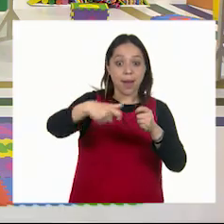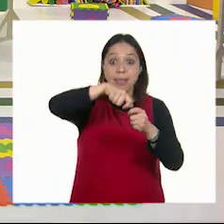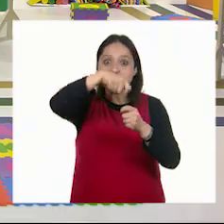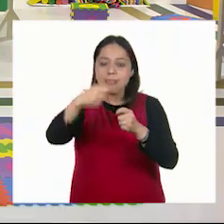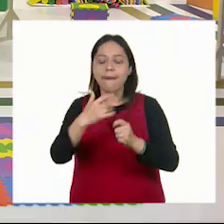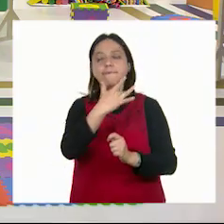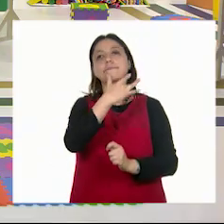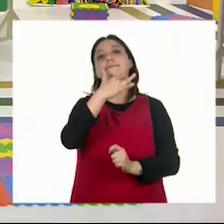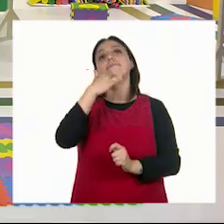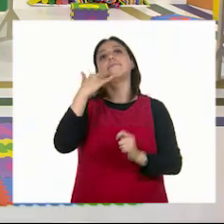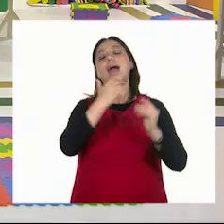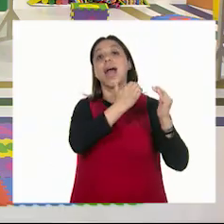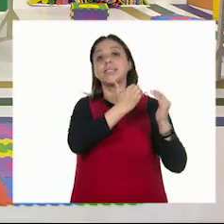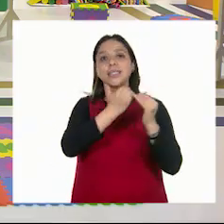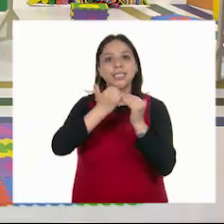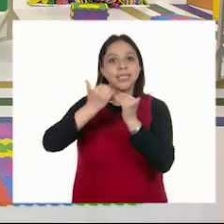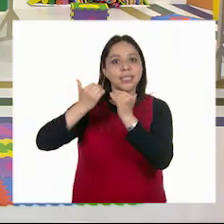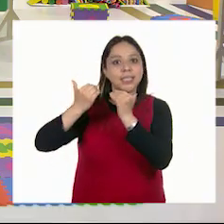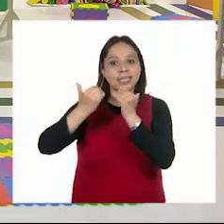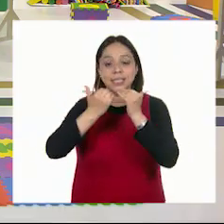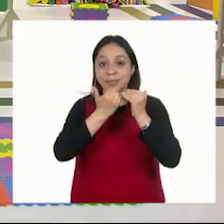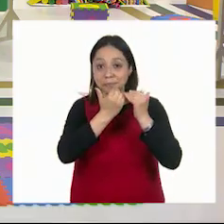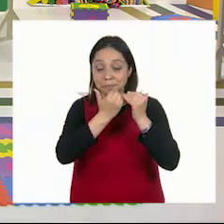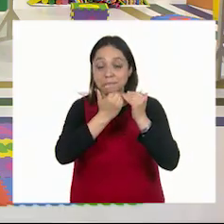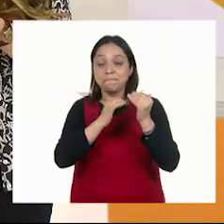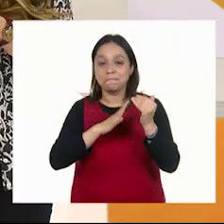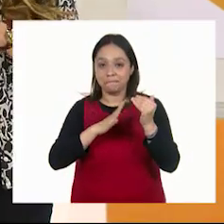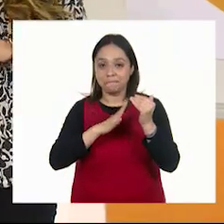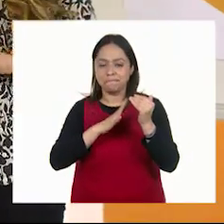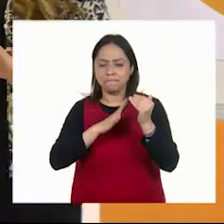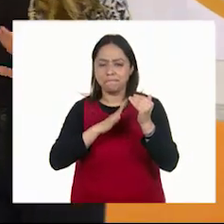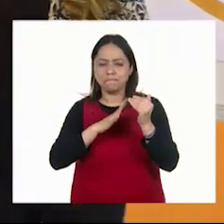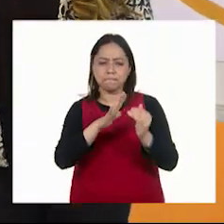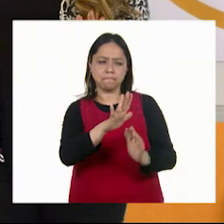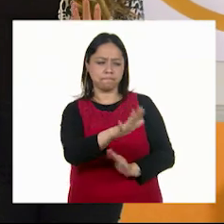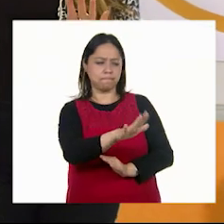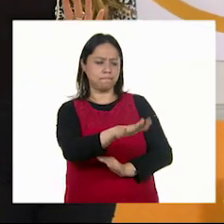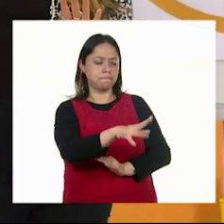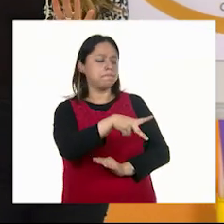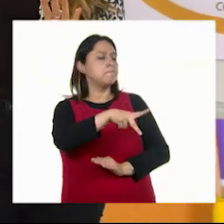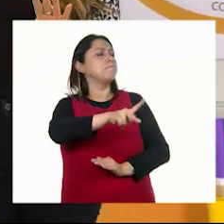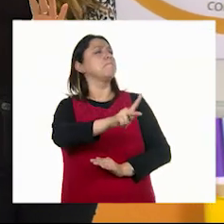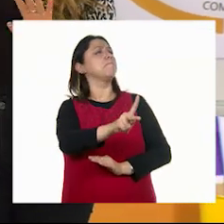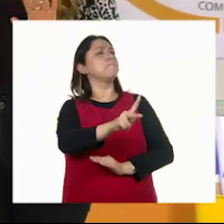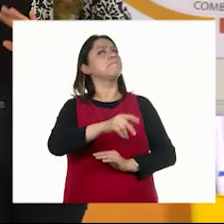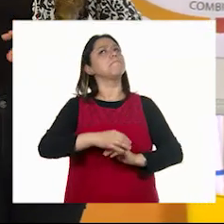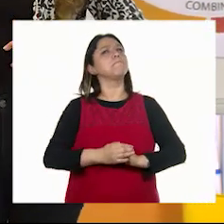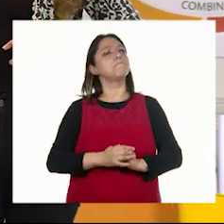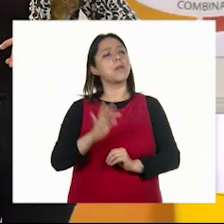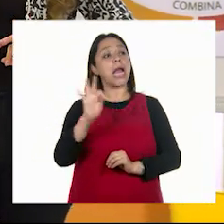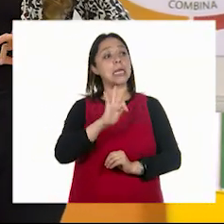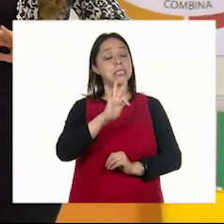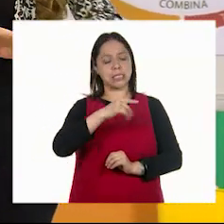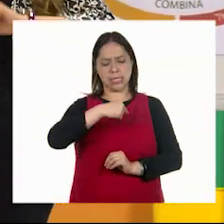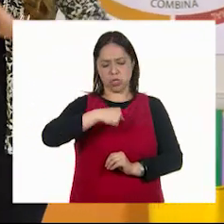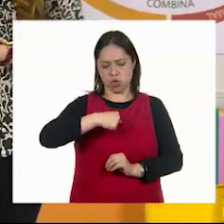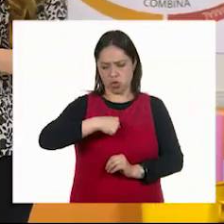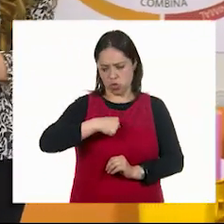sandía. Oye, pero ¿qué pasaría si yo me como todo